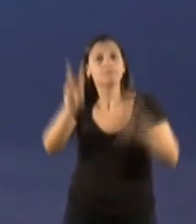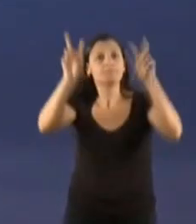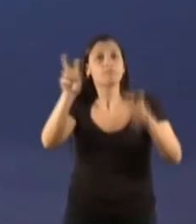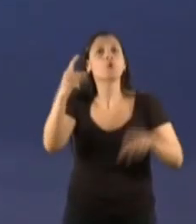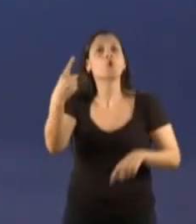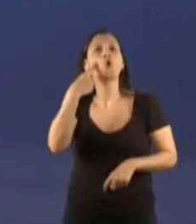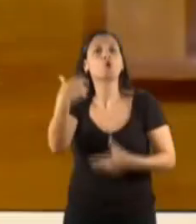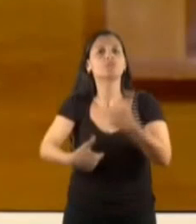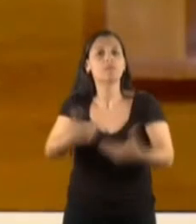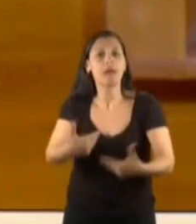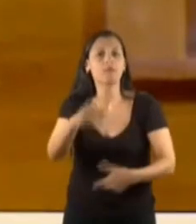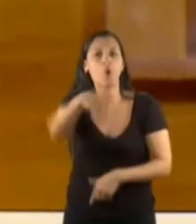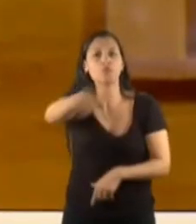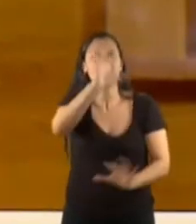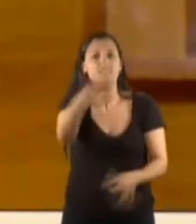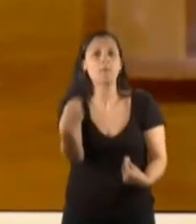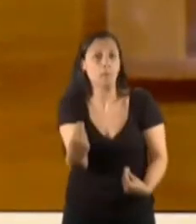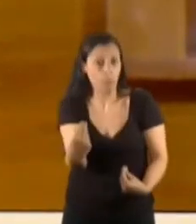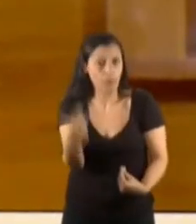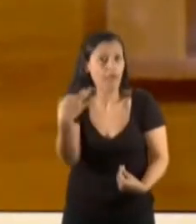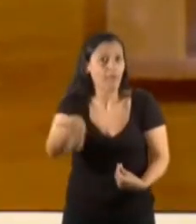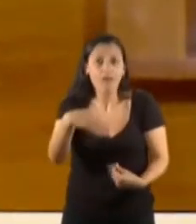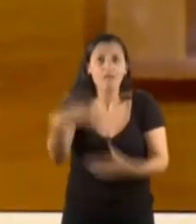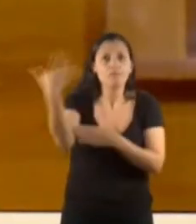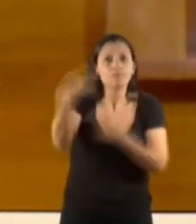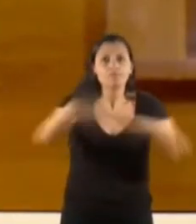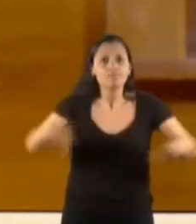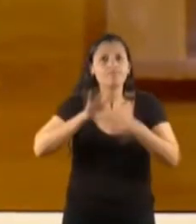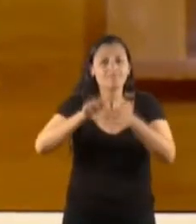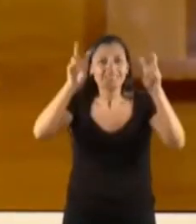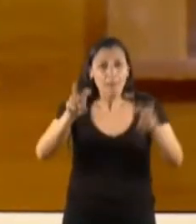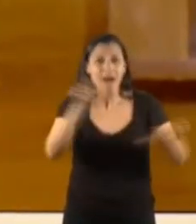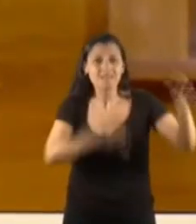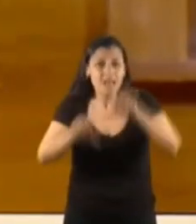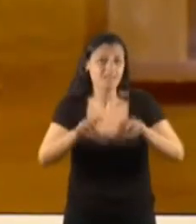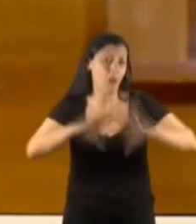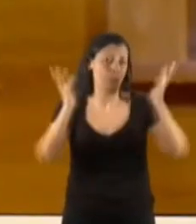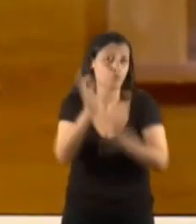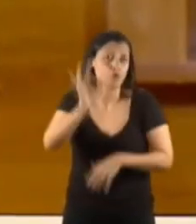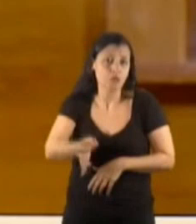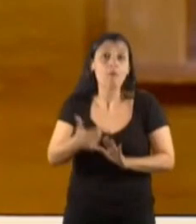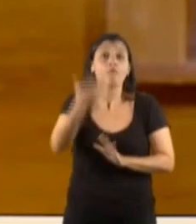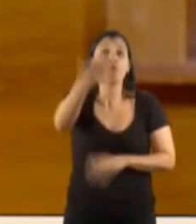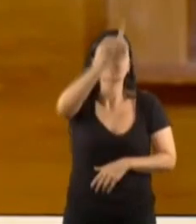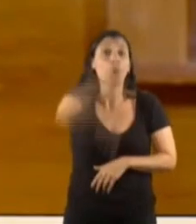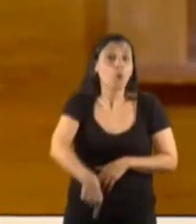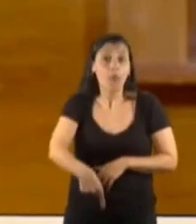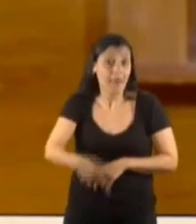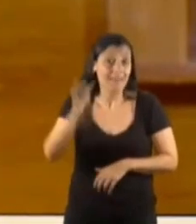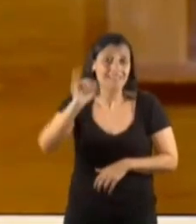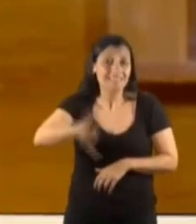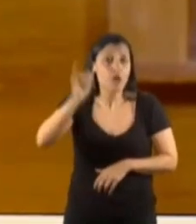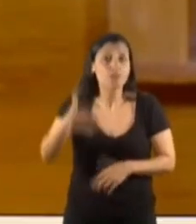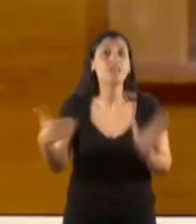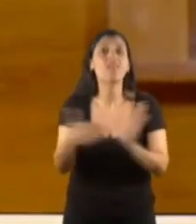y saben Por qué es eso porque el mundo sabe que el futuro de la humanidad depende del desarrollo científico y